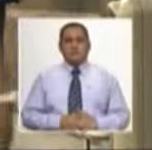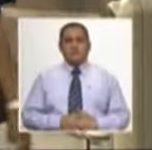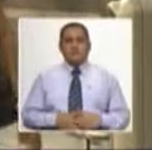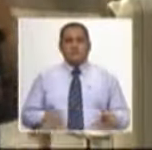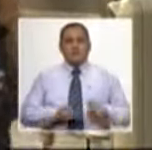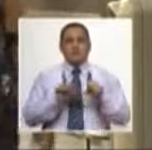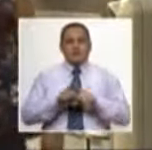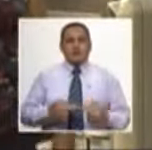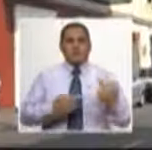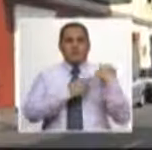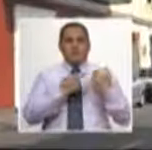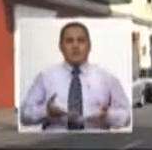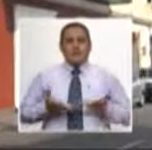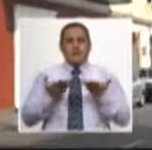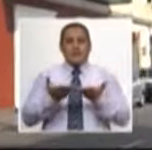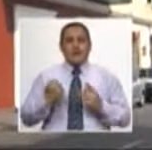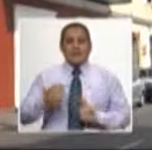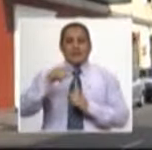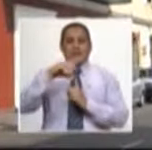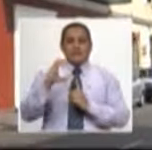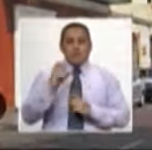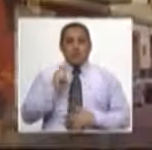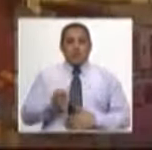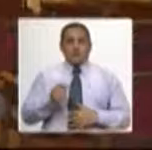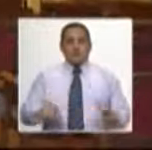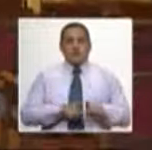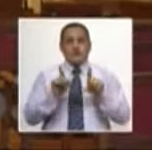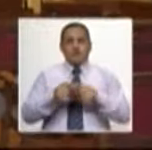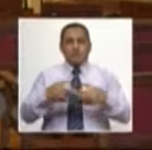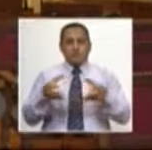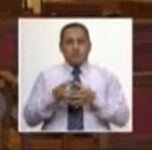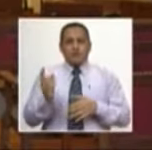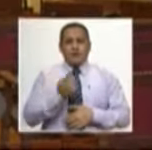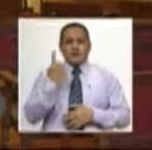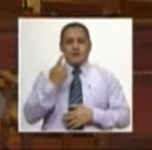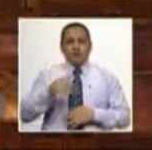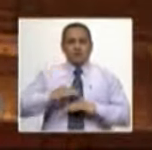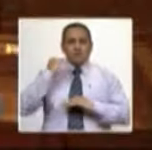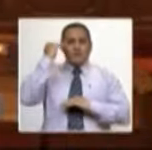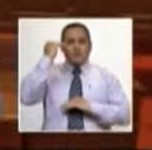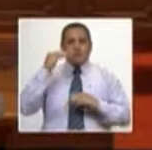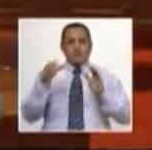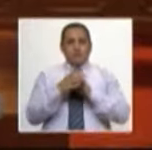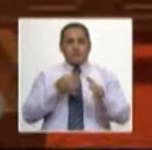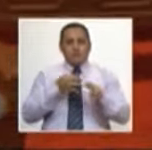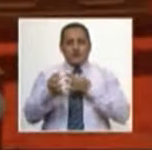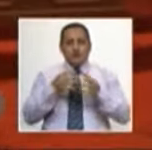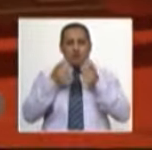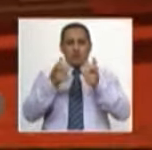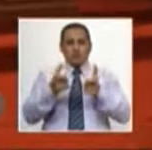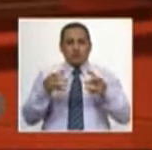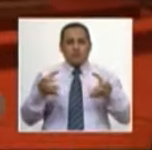Además de las funciones que ejerce el Tribunal Constitucional como institución y órgano supremo de la interpretación y control